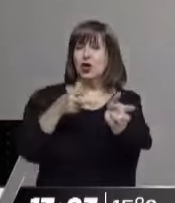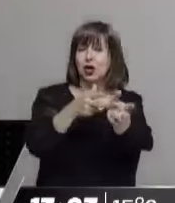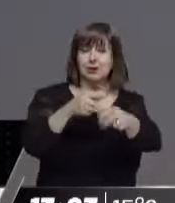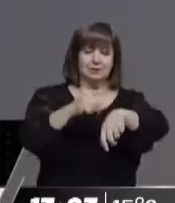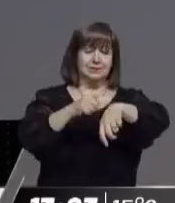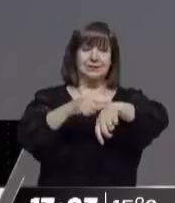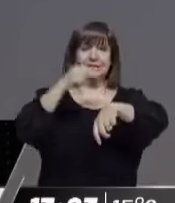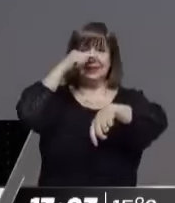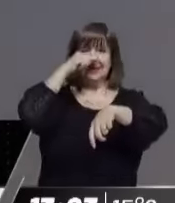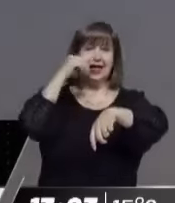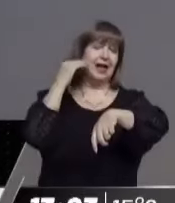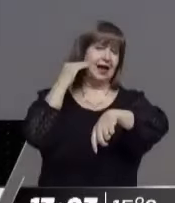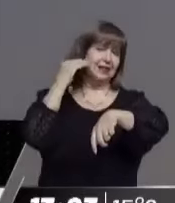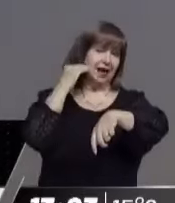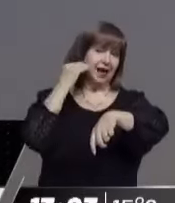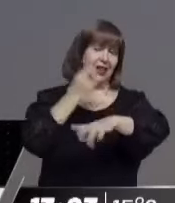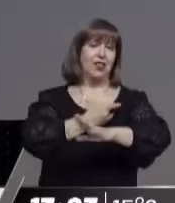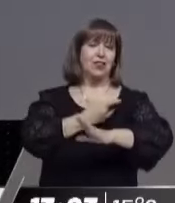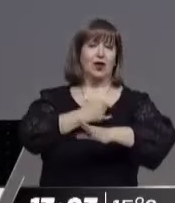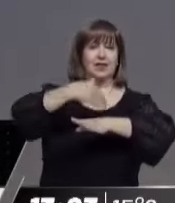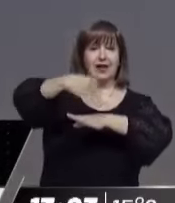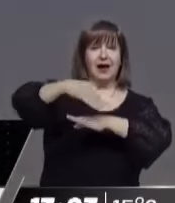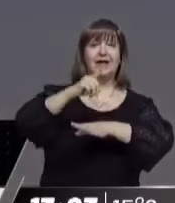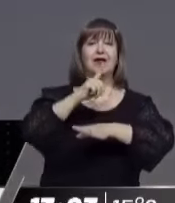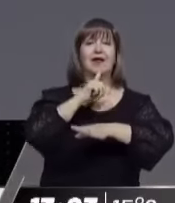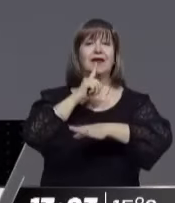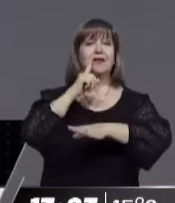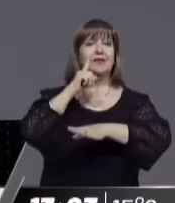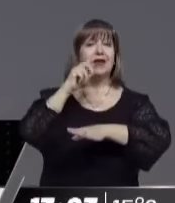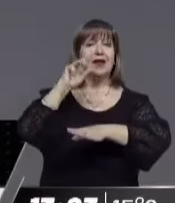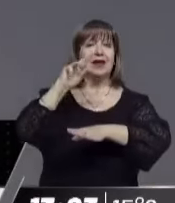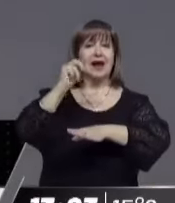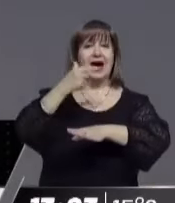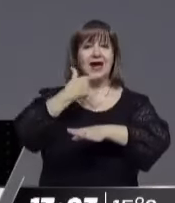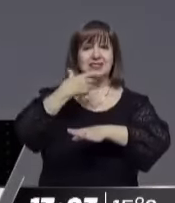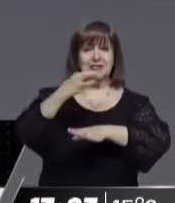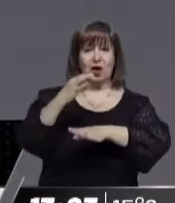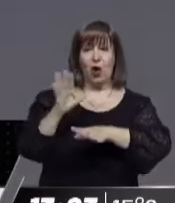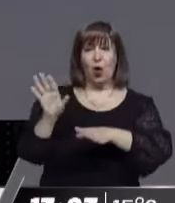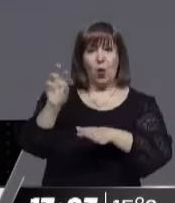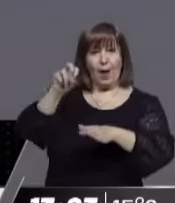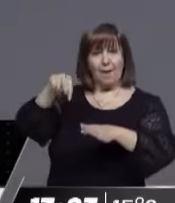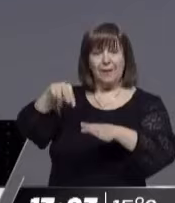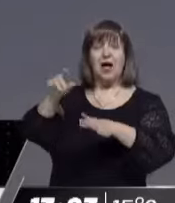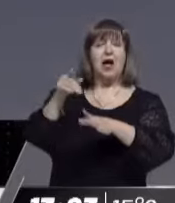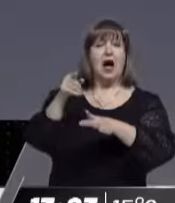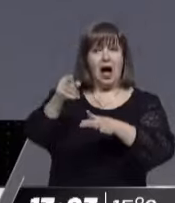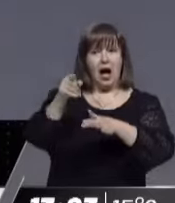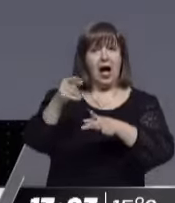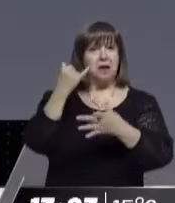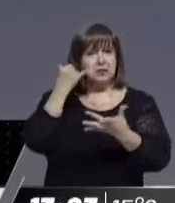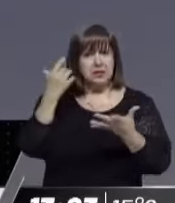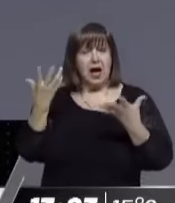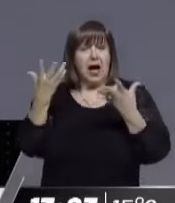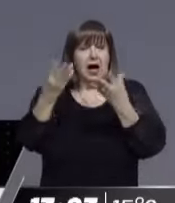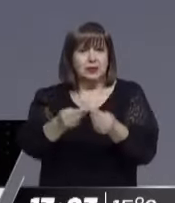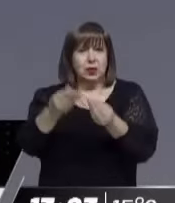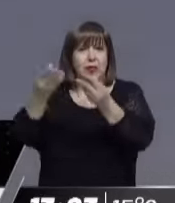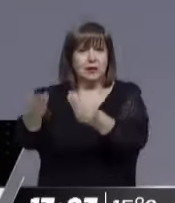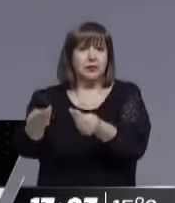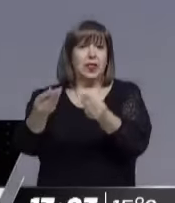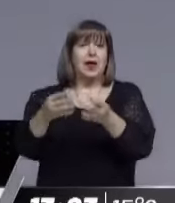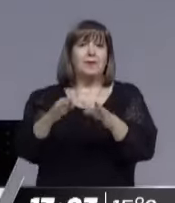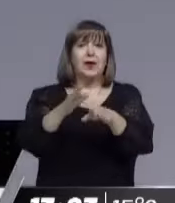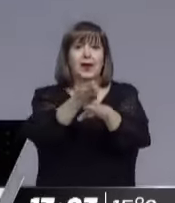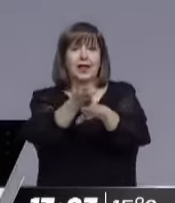calle Tirazo, allí en Guaymallén, donde se armó un amplio operativo para asistir a los pasajeros y, por supuesto, despejar media